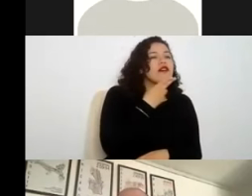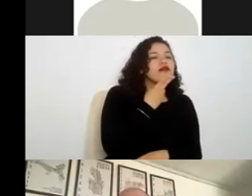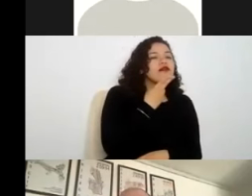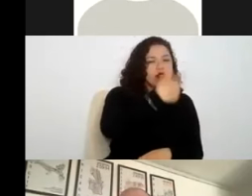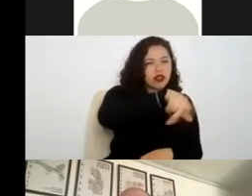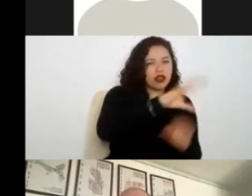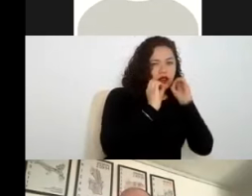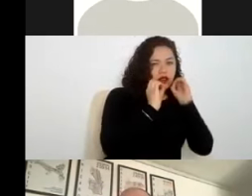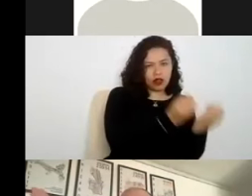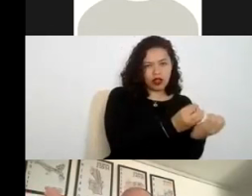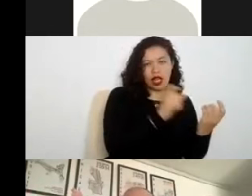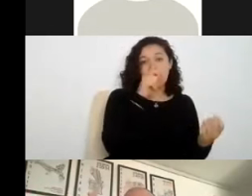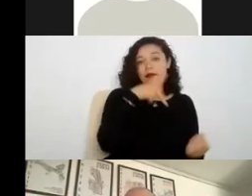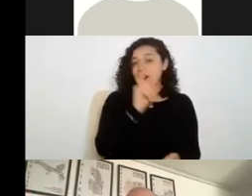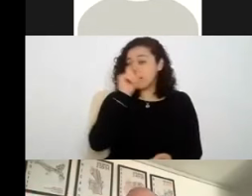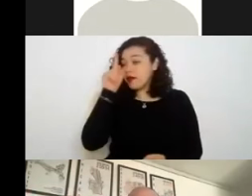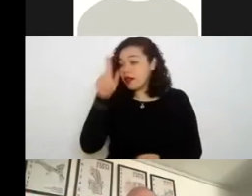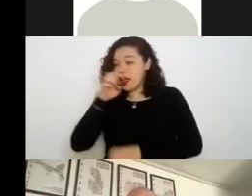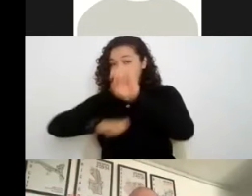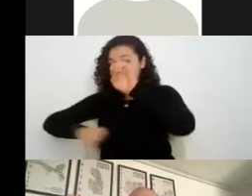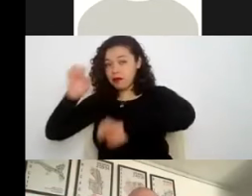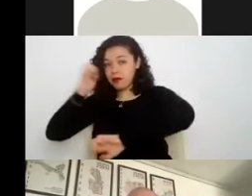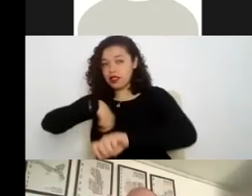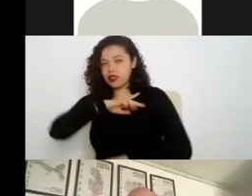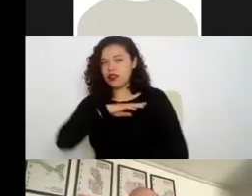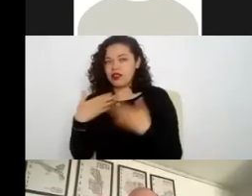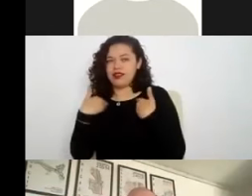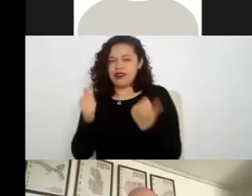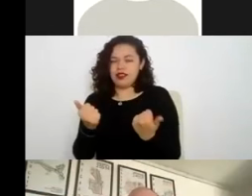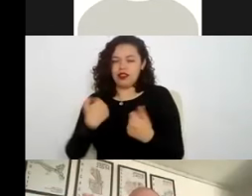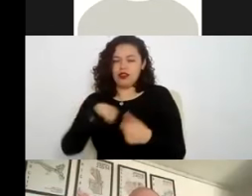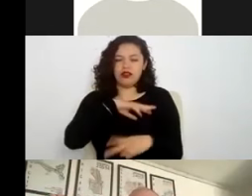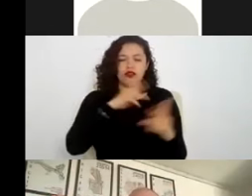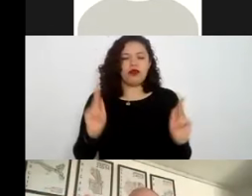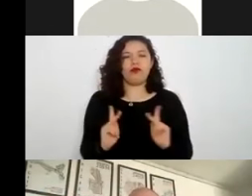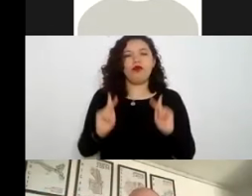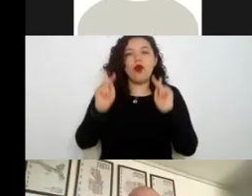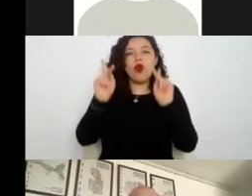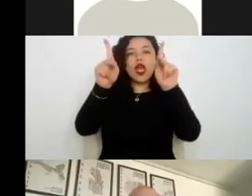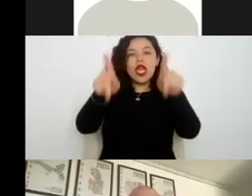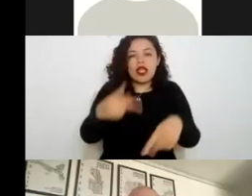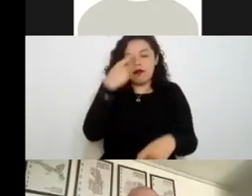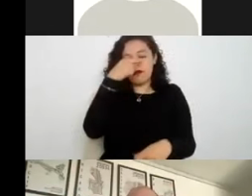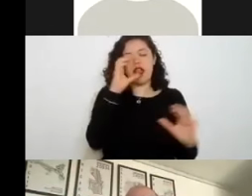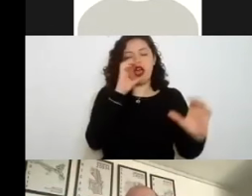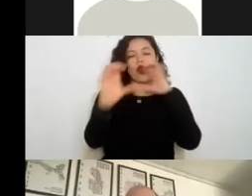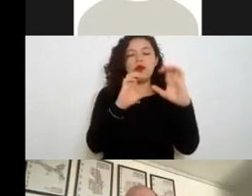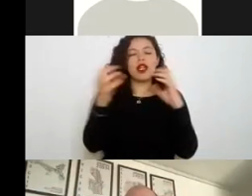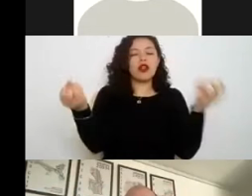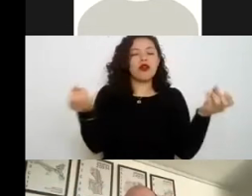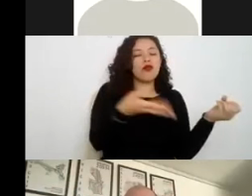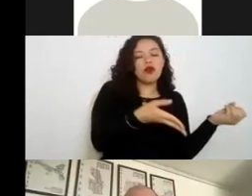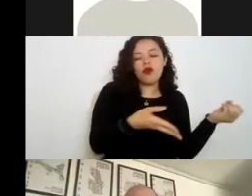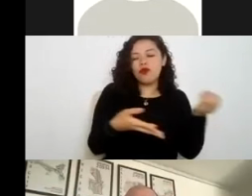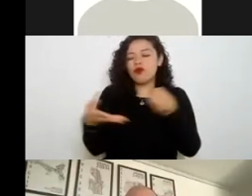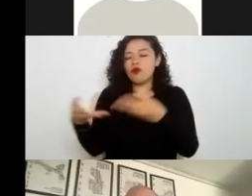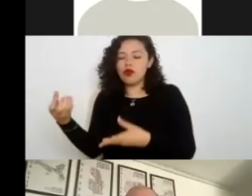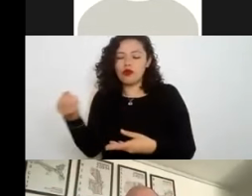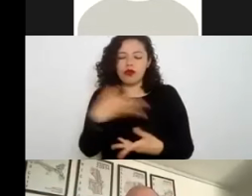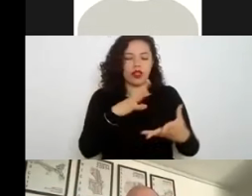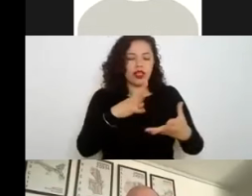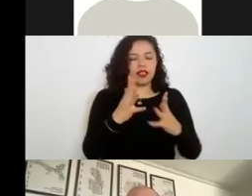el lenguaje de las empresas. Entonces, somos ese puente entre ambas para que se puedan entender, se puedan complementar y, como bien